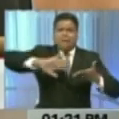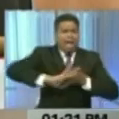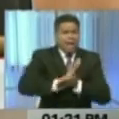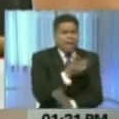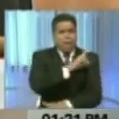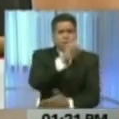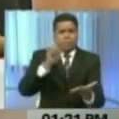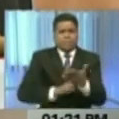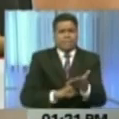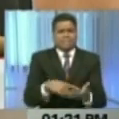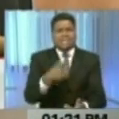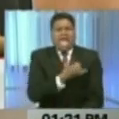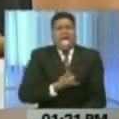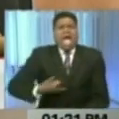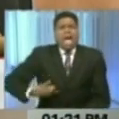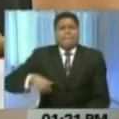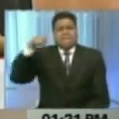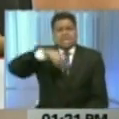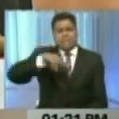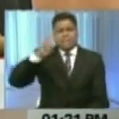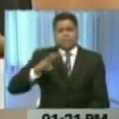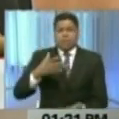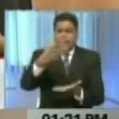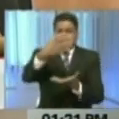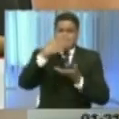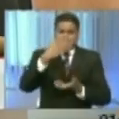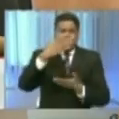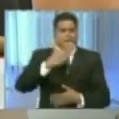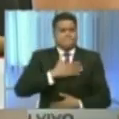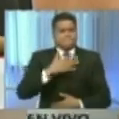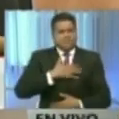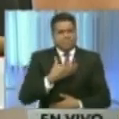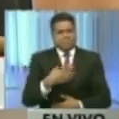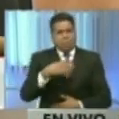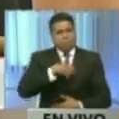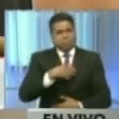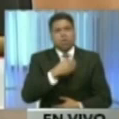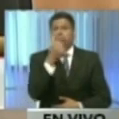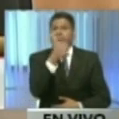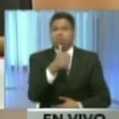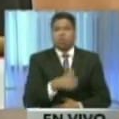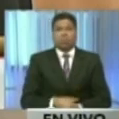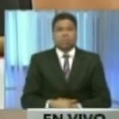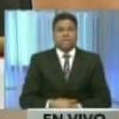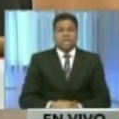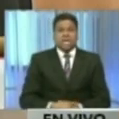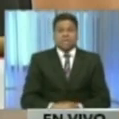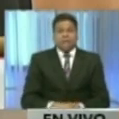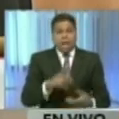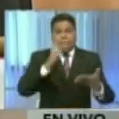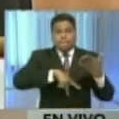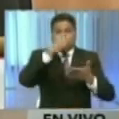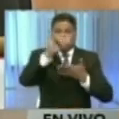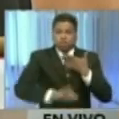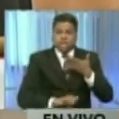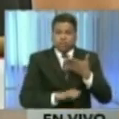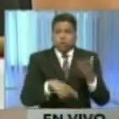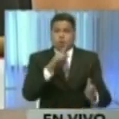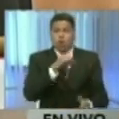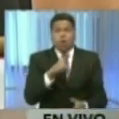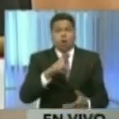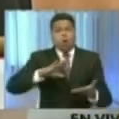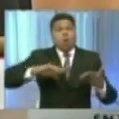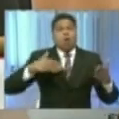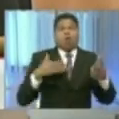pobreza en Venezuela, le ha merecido premios. Está el programa de erradicación del hambre y la pobreza con el nombre de nuestro comandante, Hugo